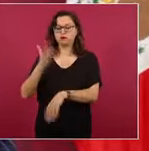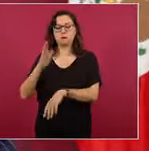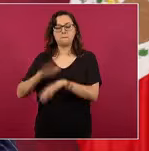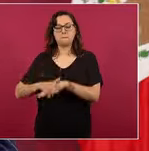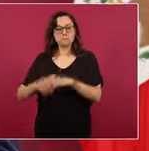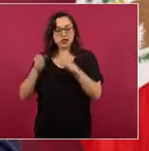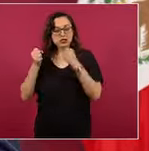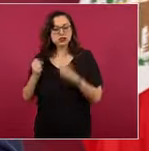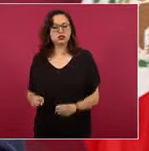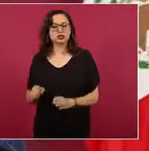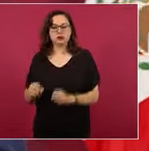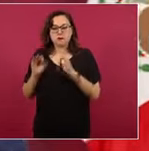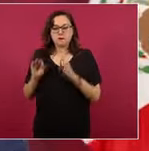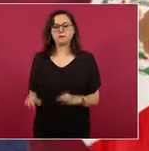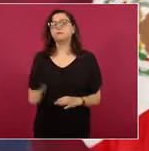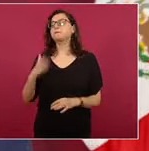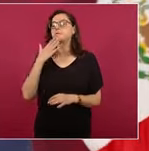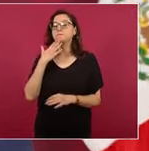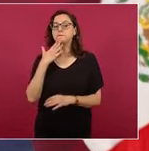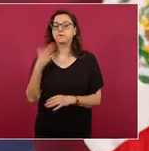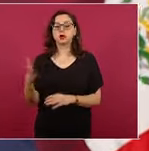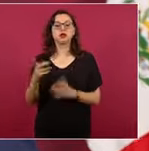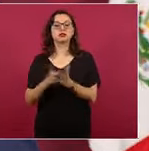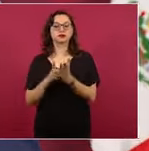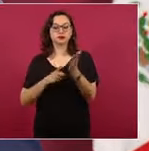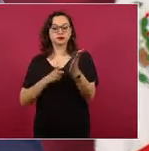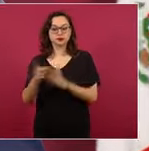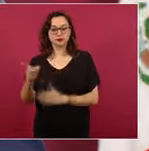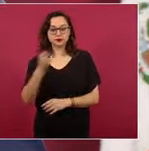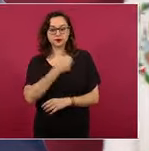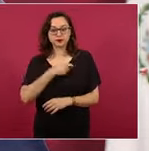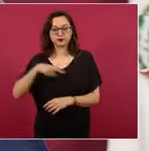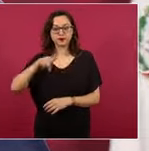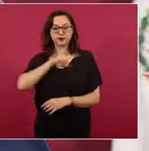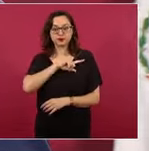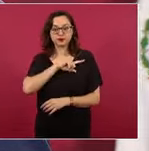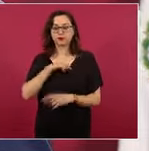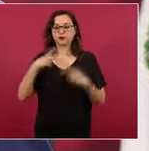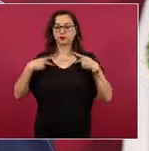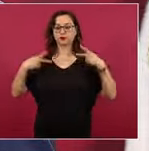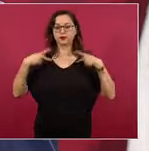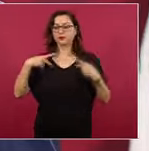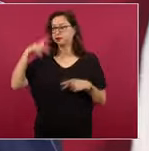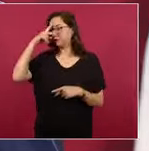sobre todo para garantizar el derecho a la salud a todos los mexicanos,